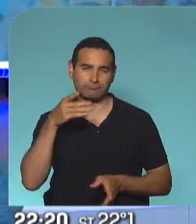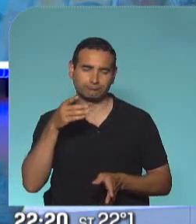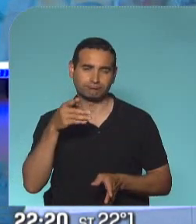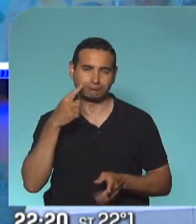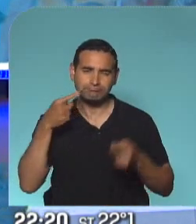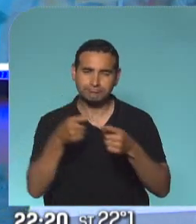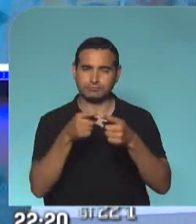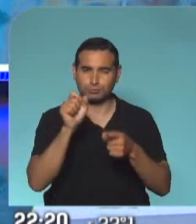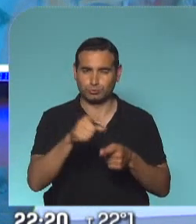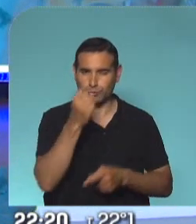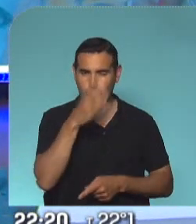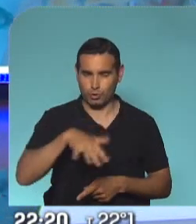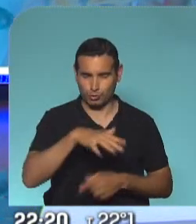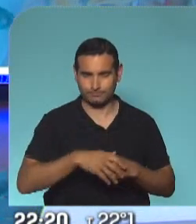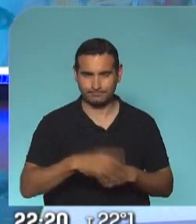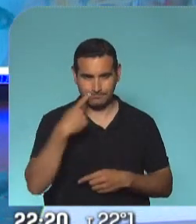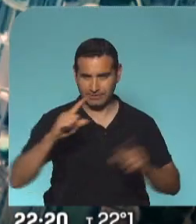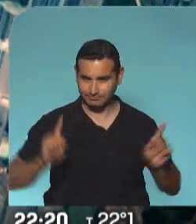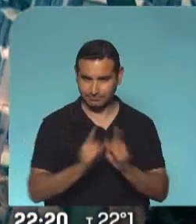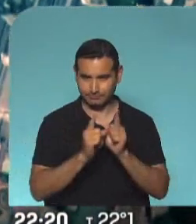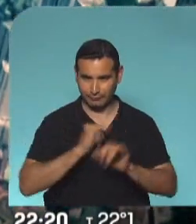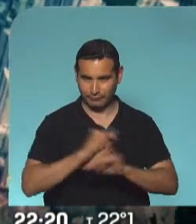Hong Kong. Lo resumimos en este informe.